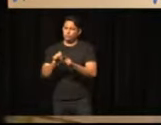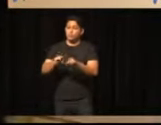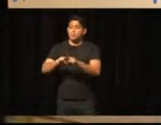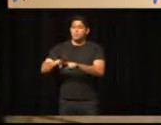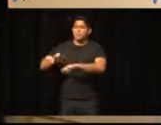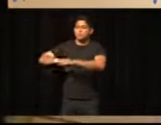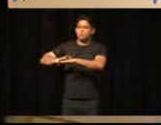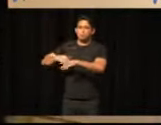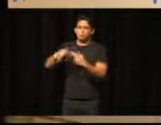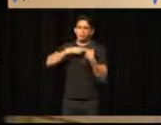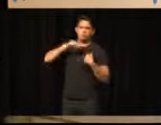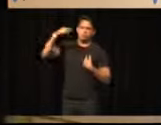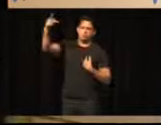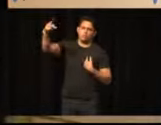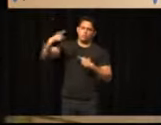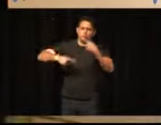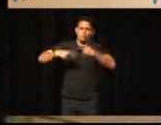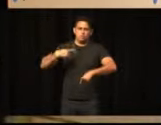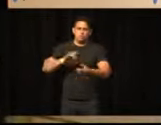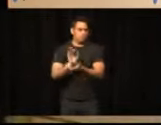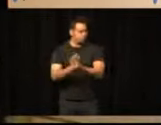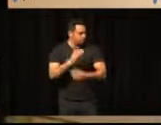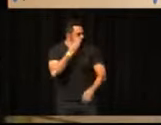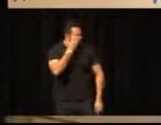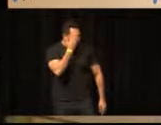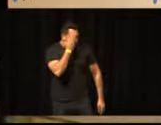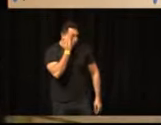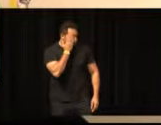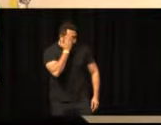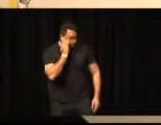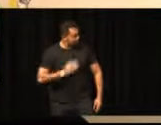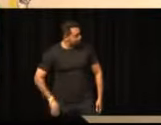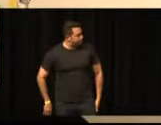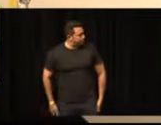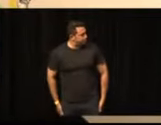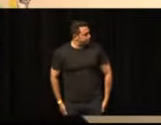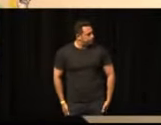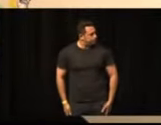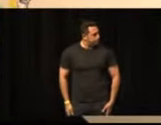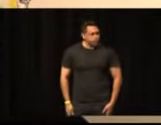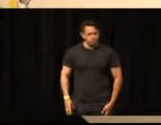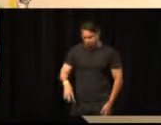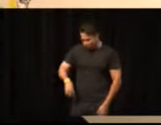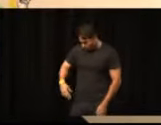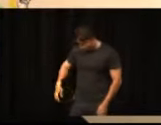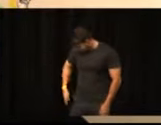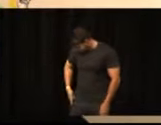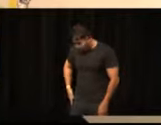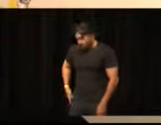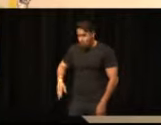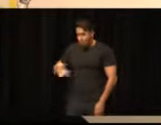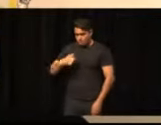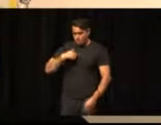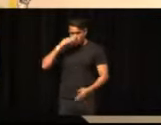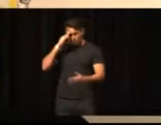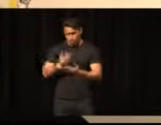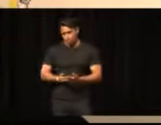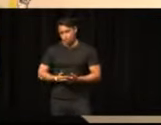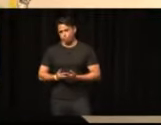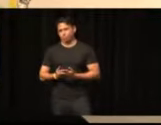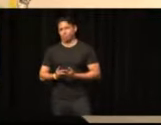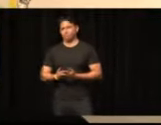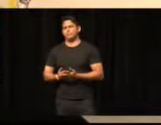políticas públicas. Yo creo también